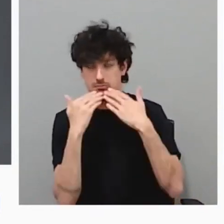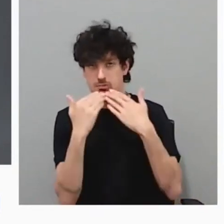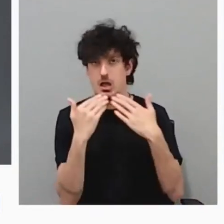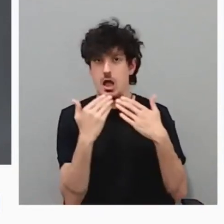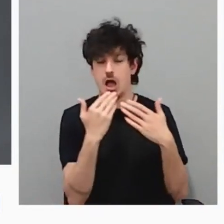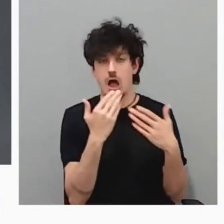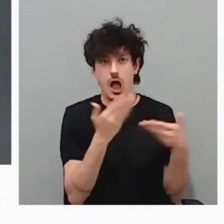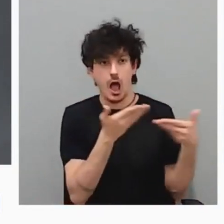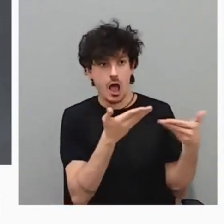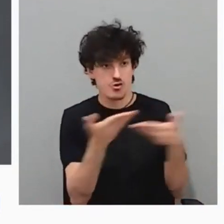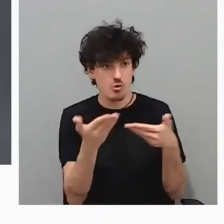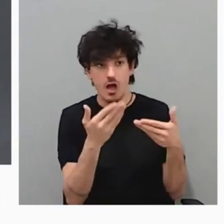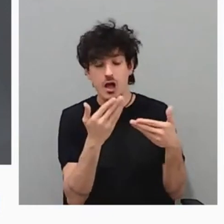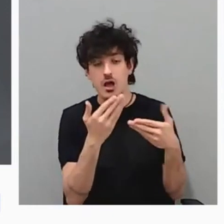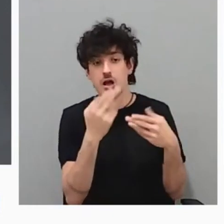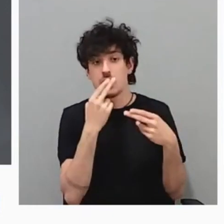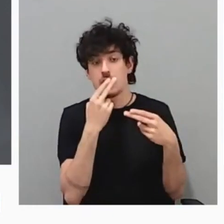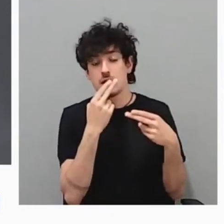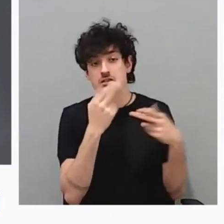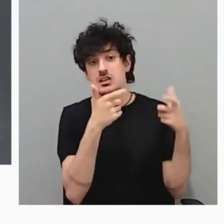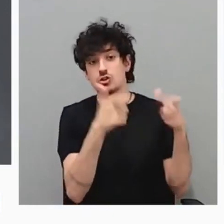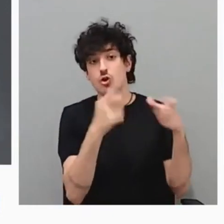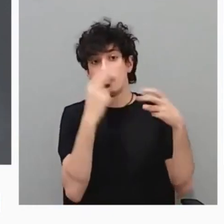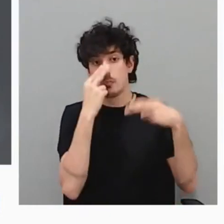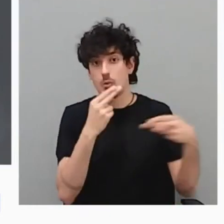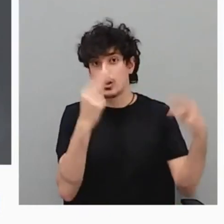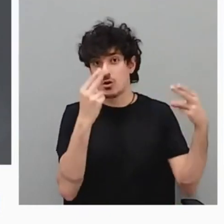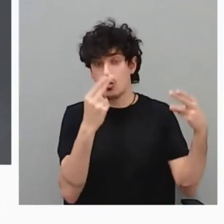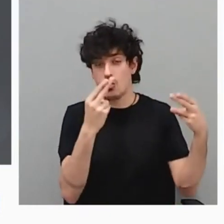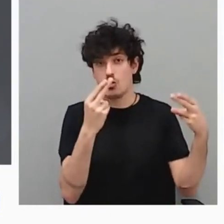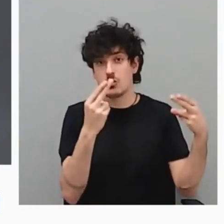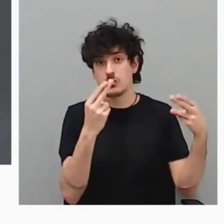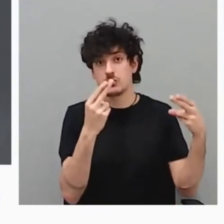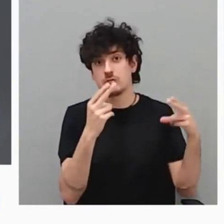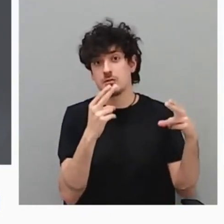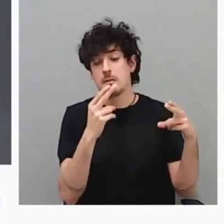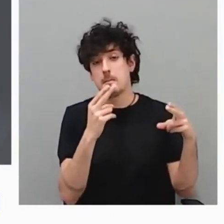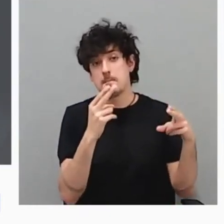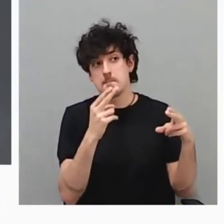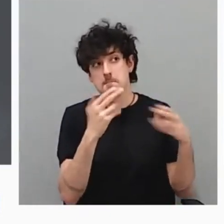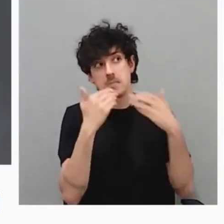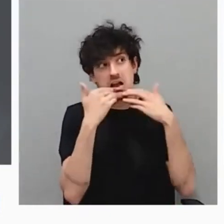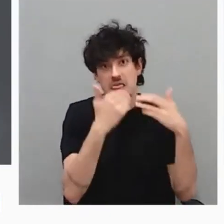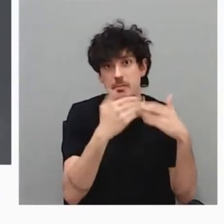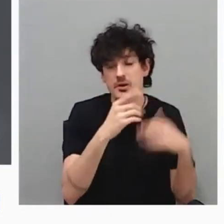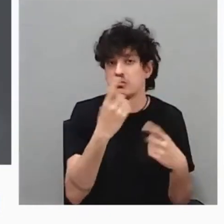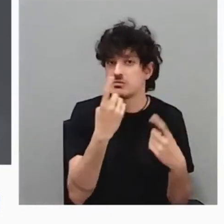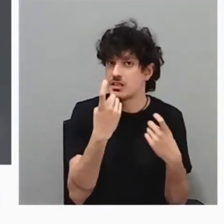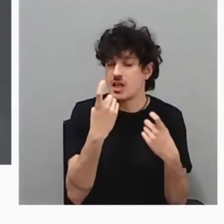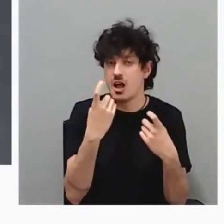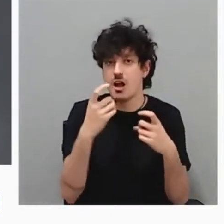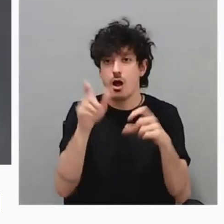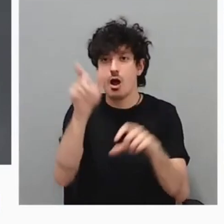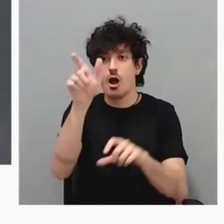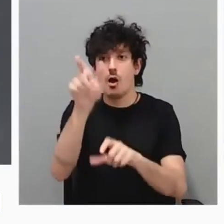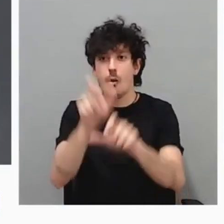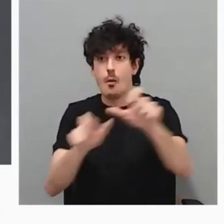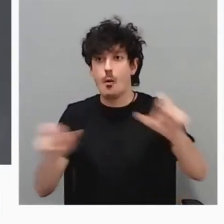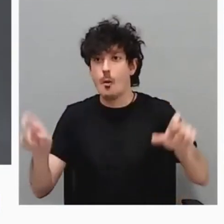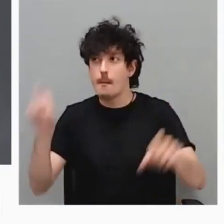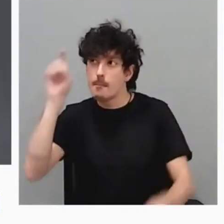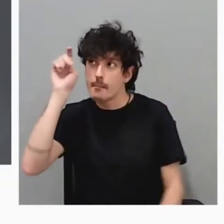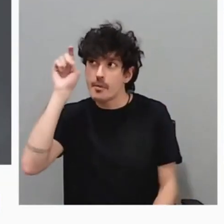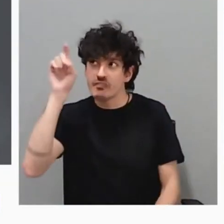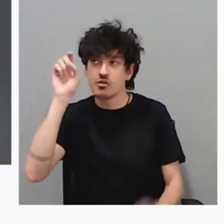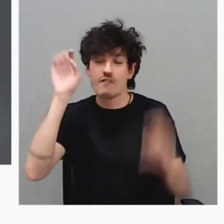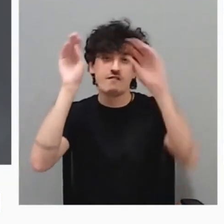poniendo la institución pública en la parte de adquisición, pero también necesita una formación el profesor, apoyar a esos profesores